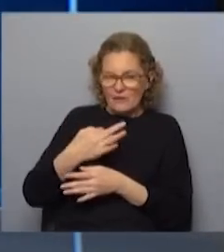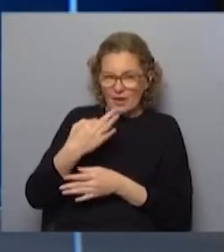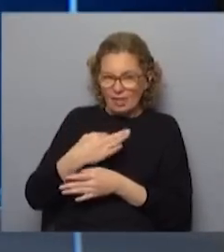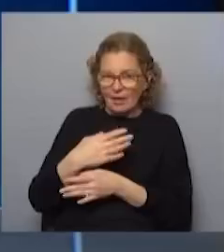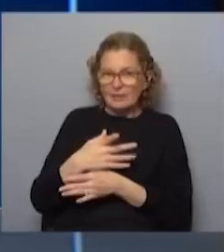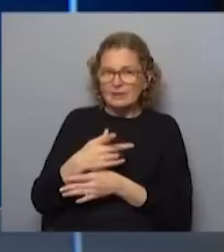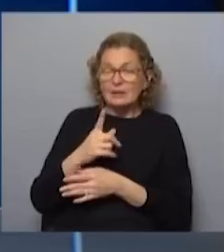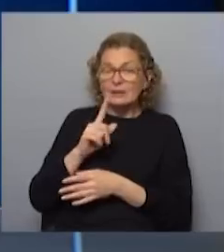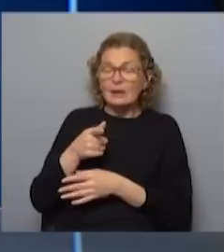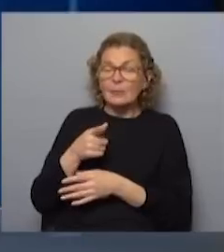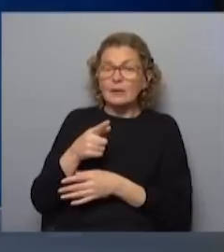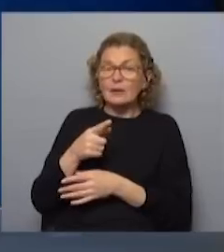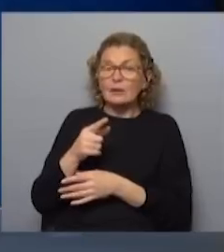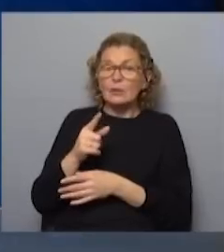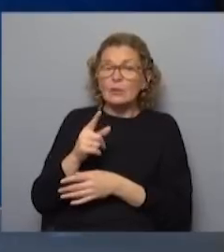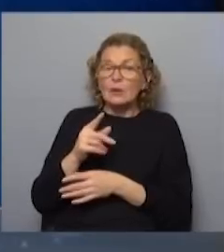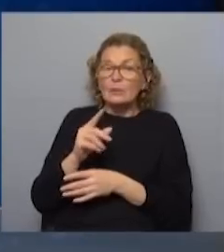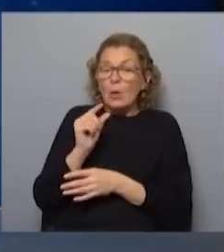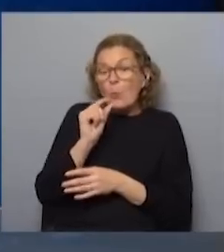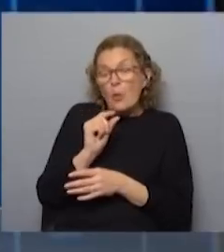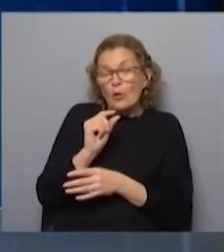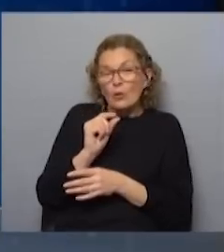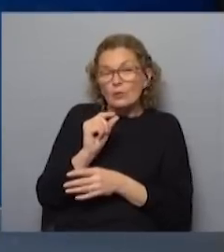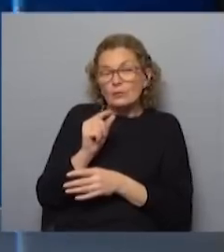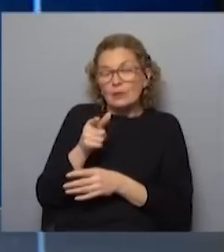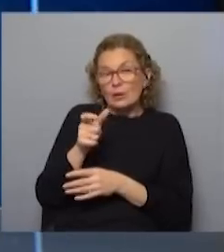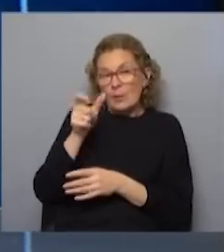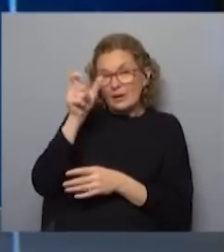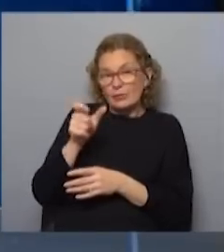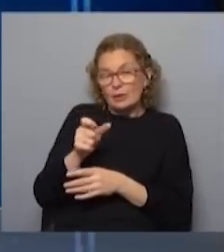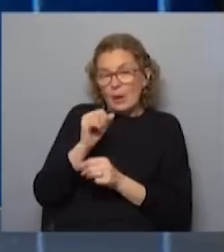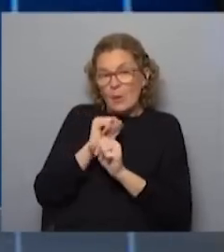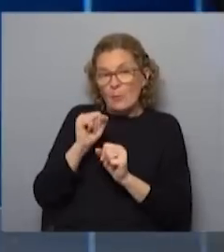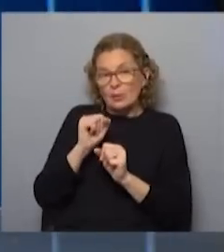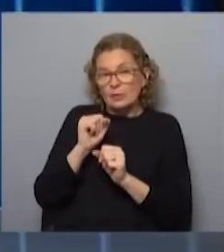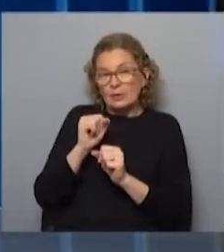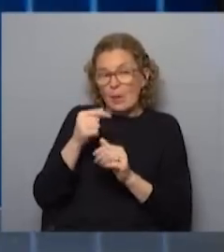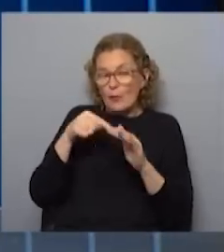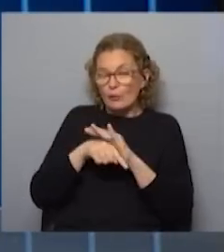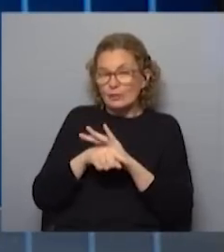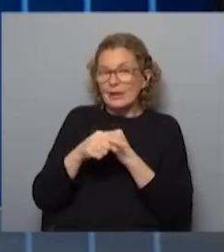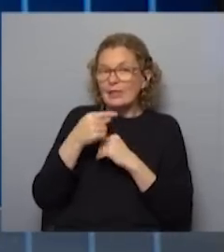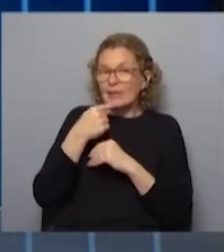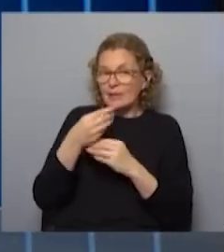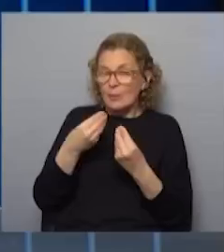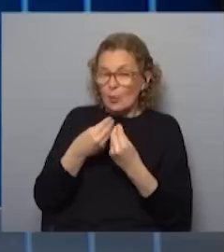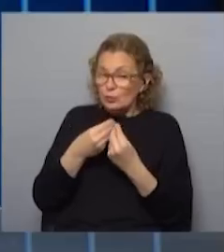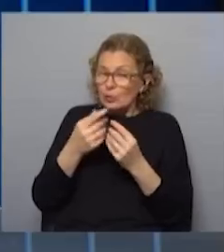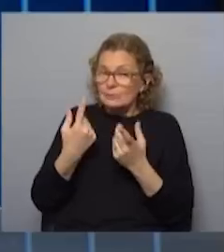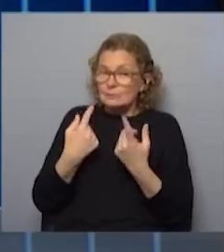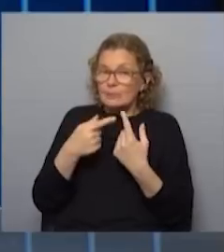y que tal vez sea apenas una parte de lo que el mismo gameto hubiera podido profundizar y decir No pero bueno